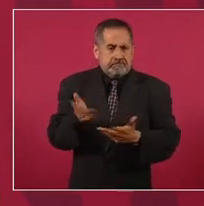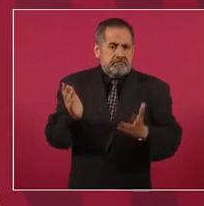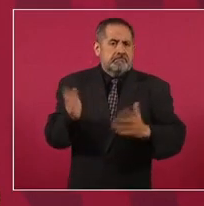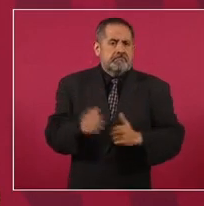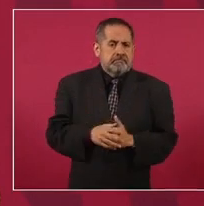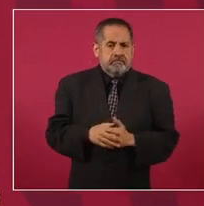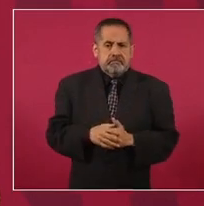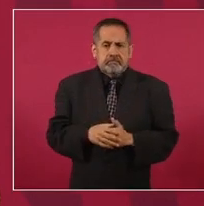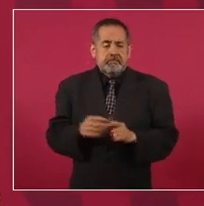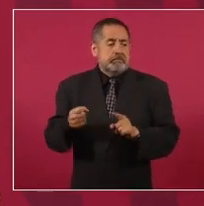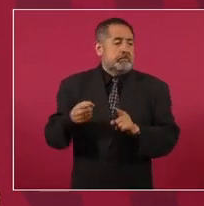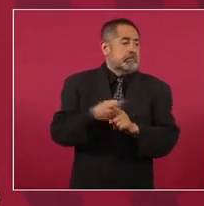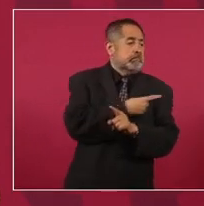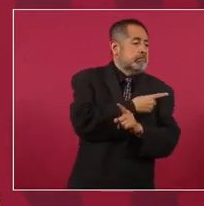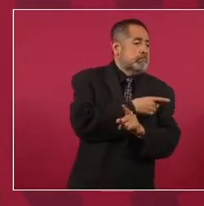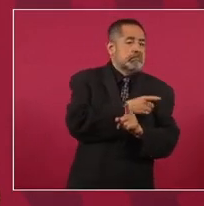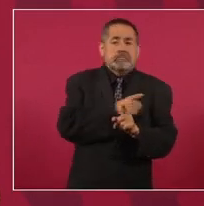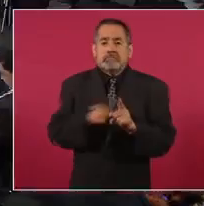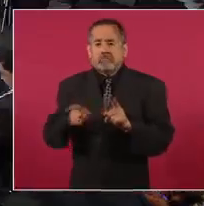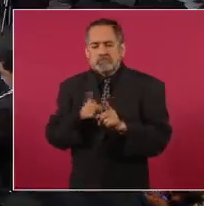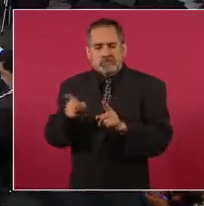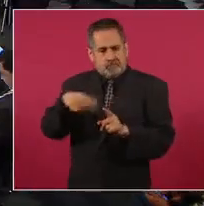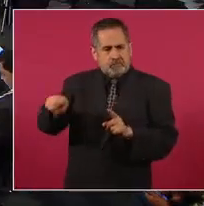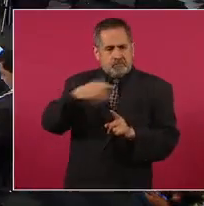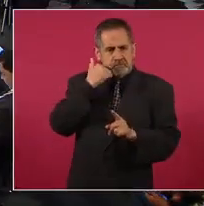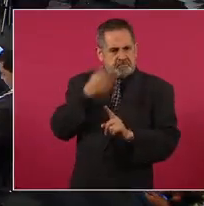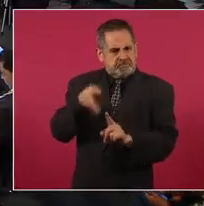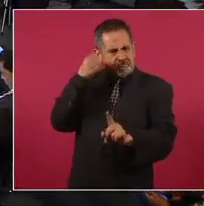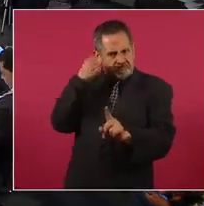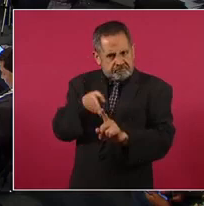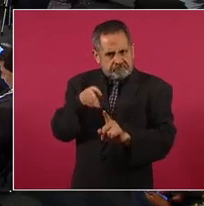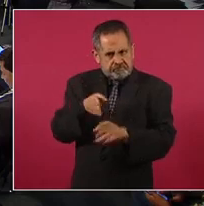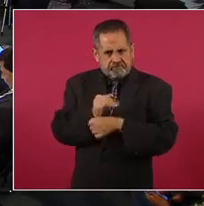no se desviara la investigación,